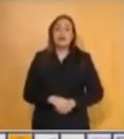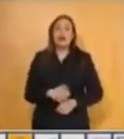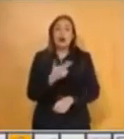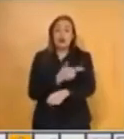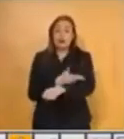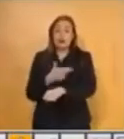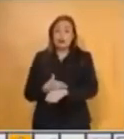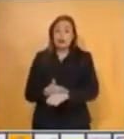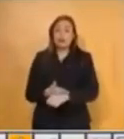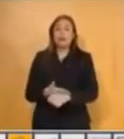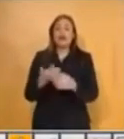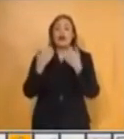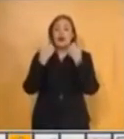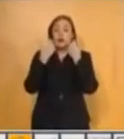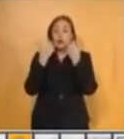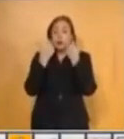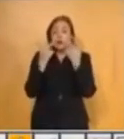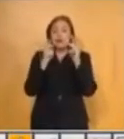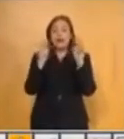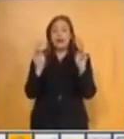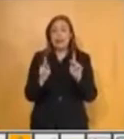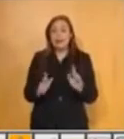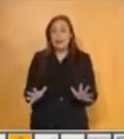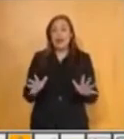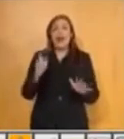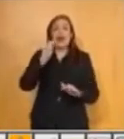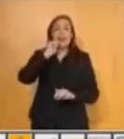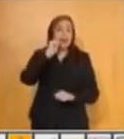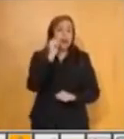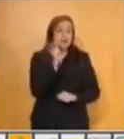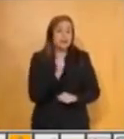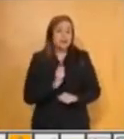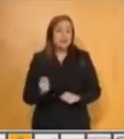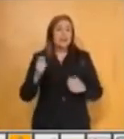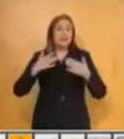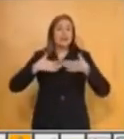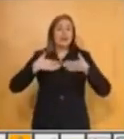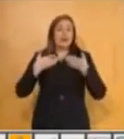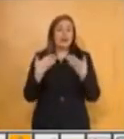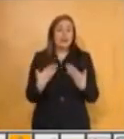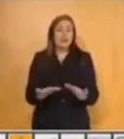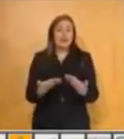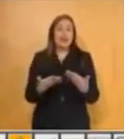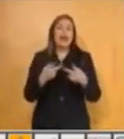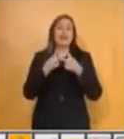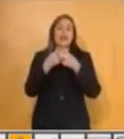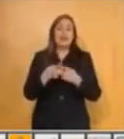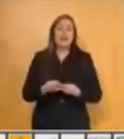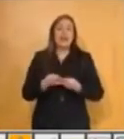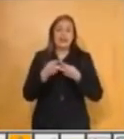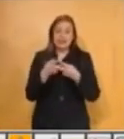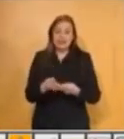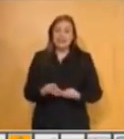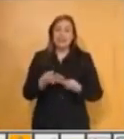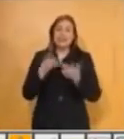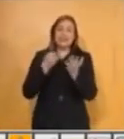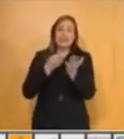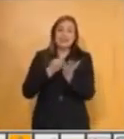honestidad, humildad, paz, amistad, confianza, tolerancia,